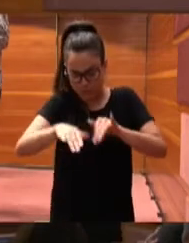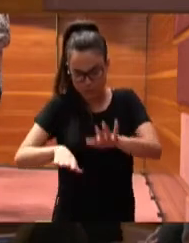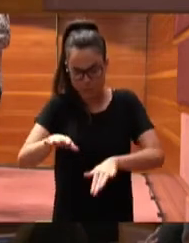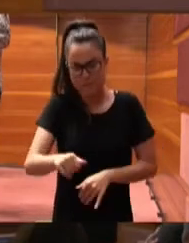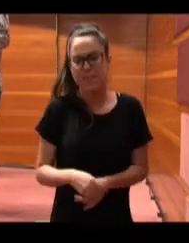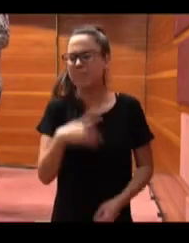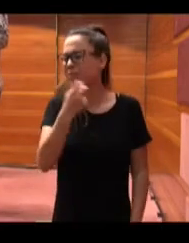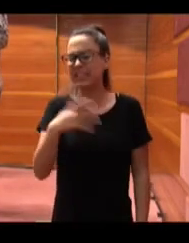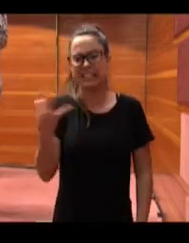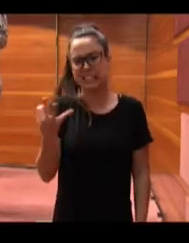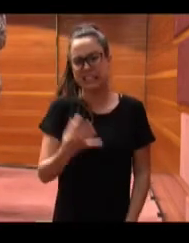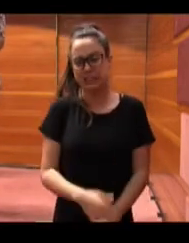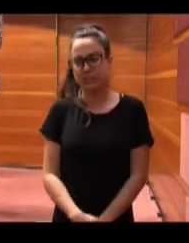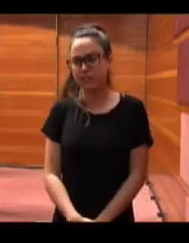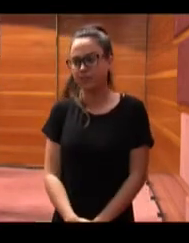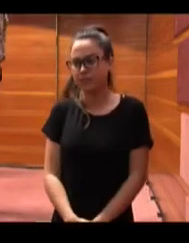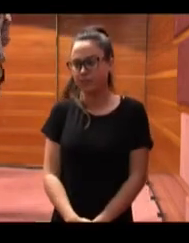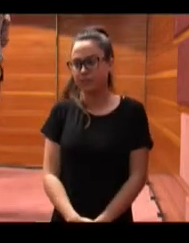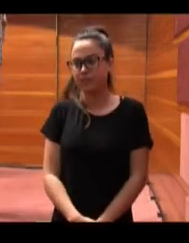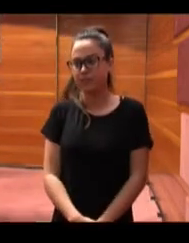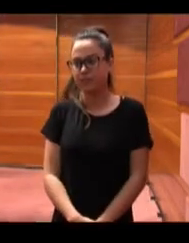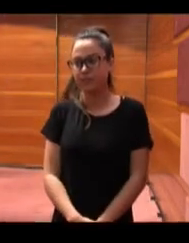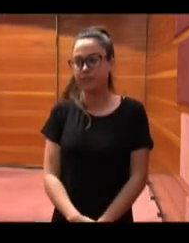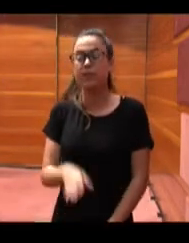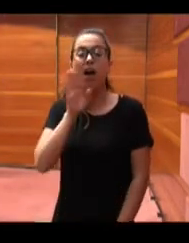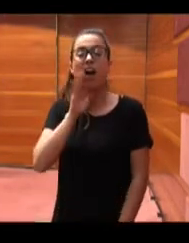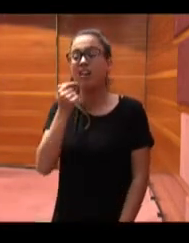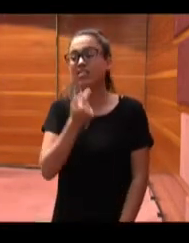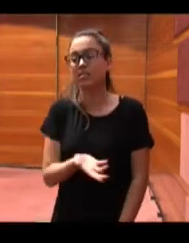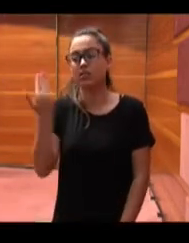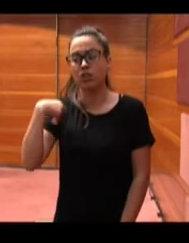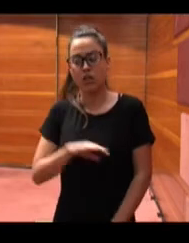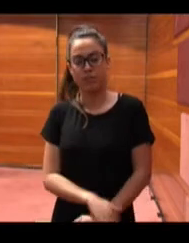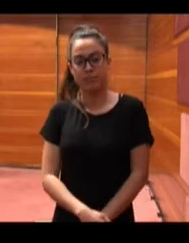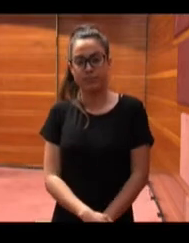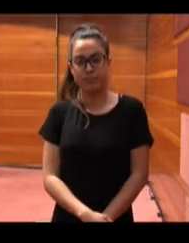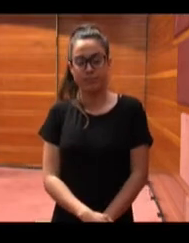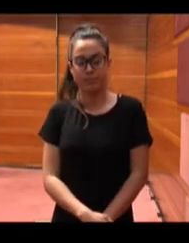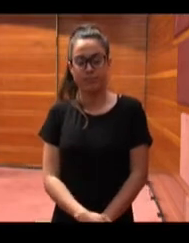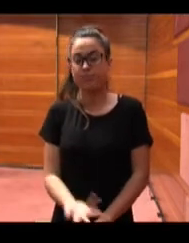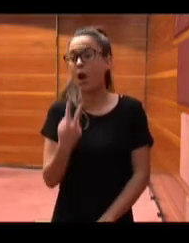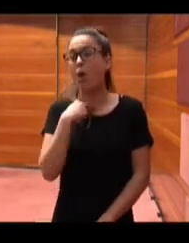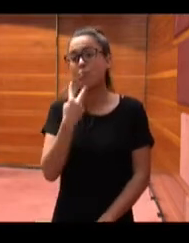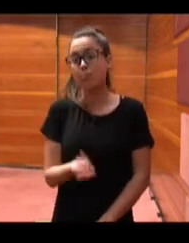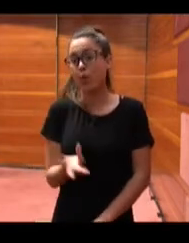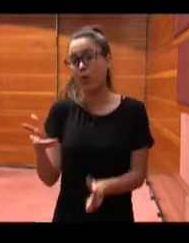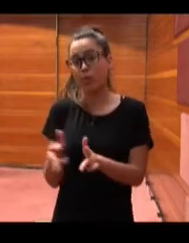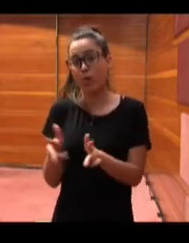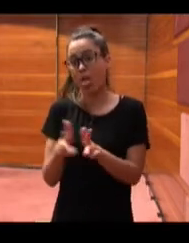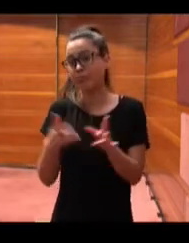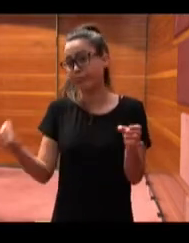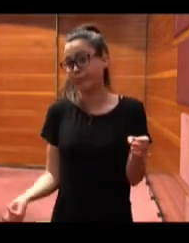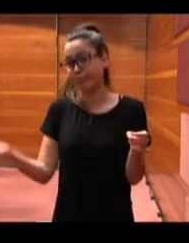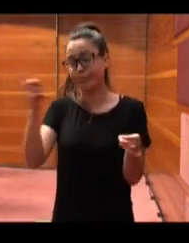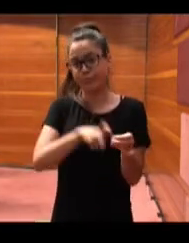¿Qué es lo que falta? Bueno, pues lo ha dicho él perfectamente, ¿no? Incorporar la voz de la ciudadanía que no participa formalmente